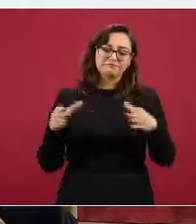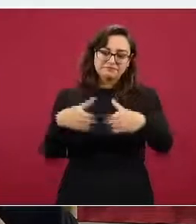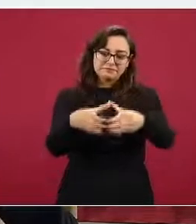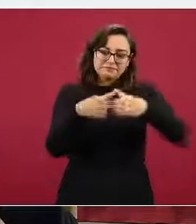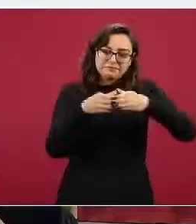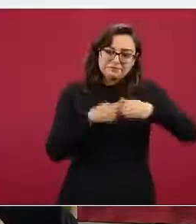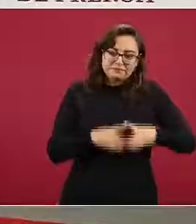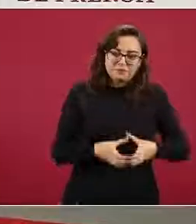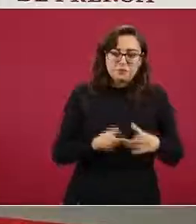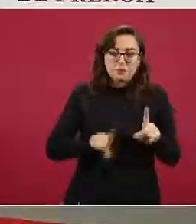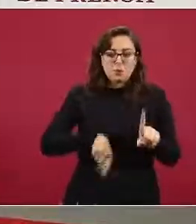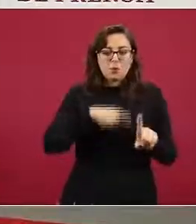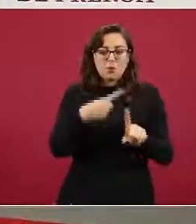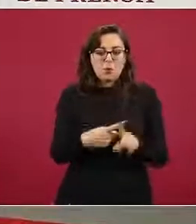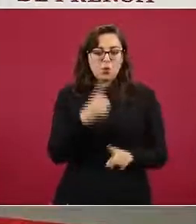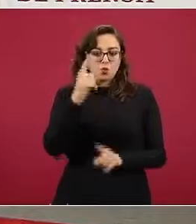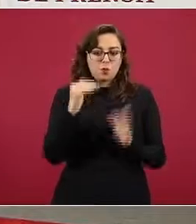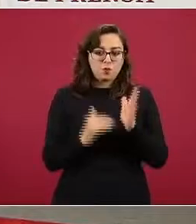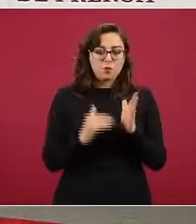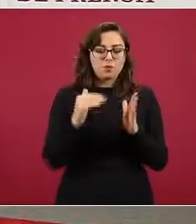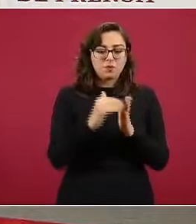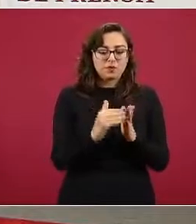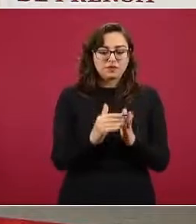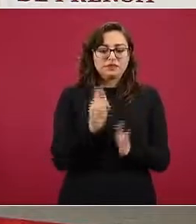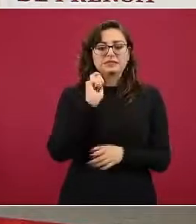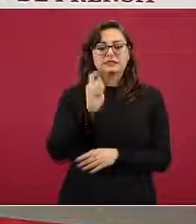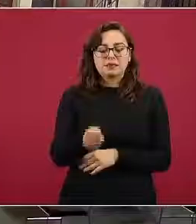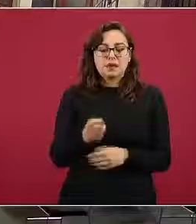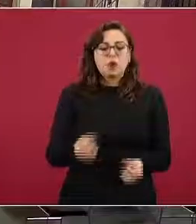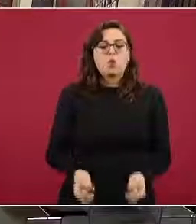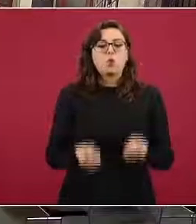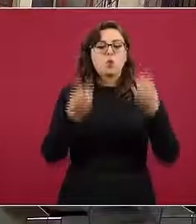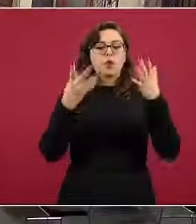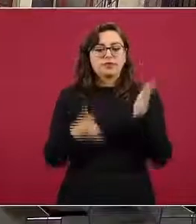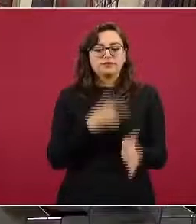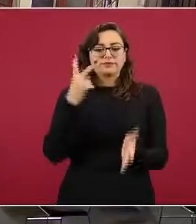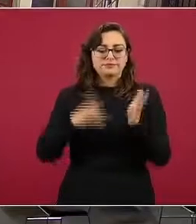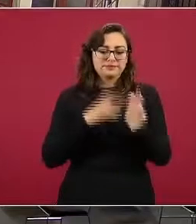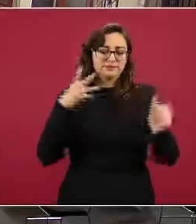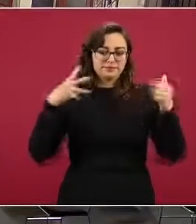que son casos por millón de habitantes, que se llama incidencia.